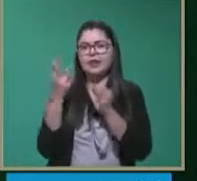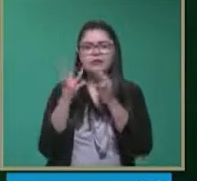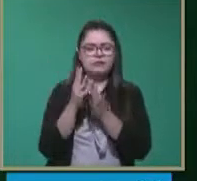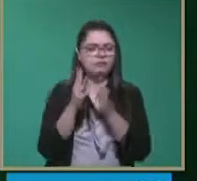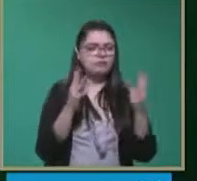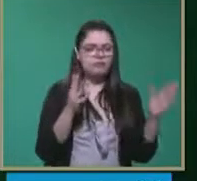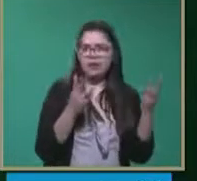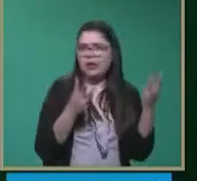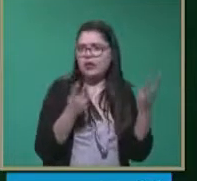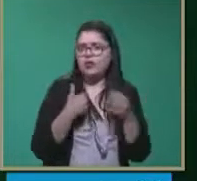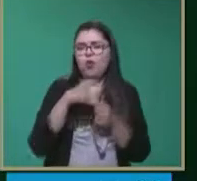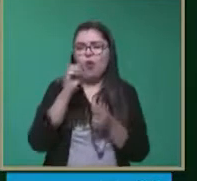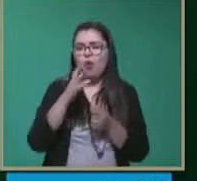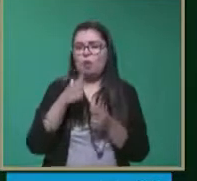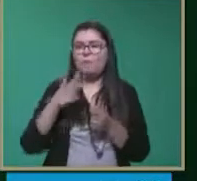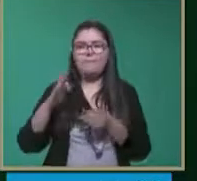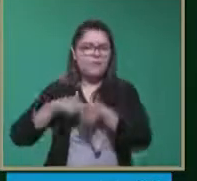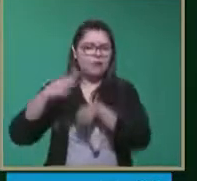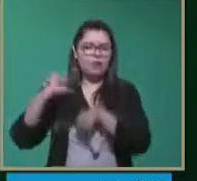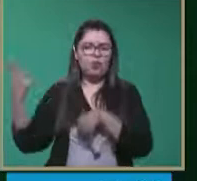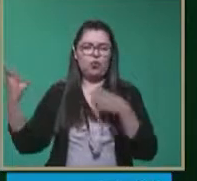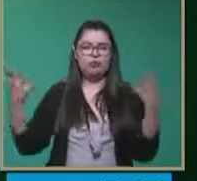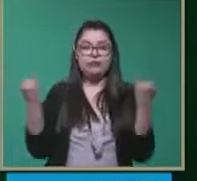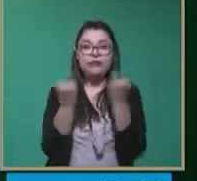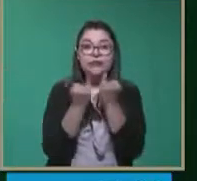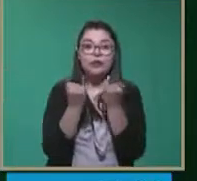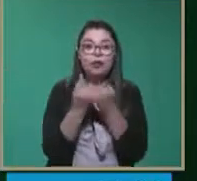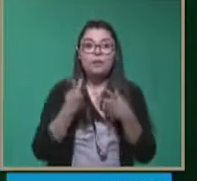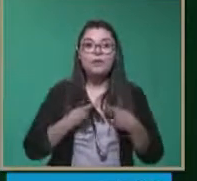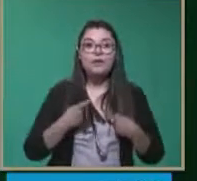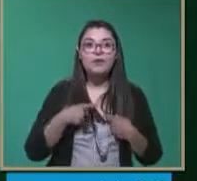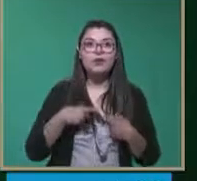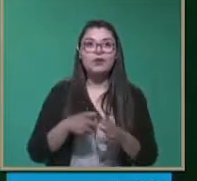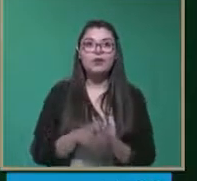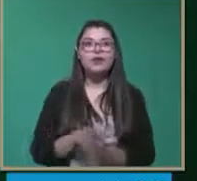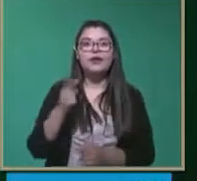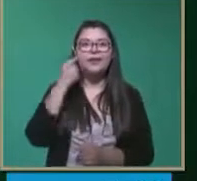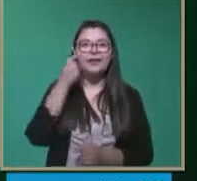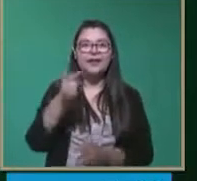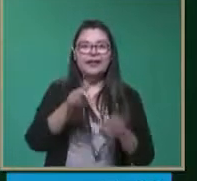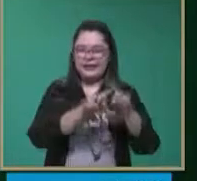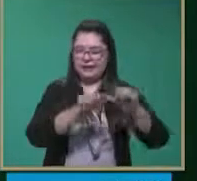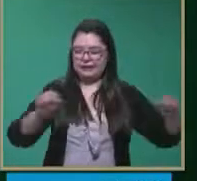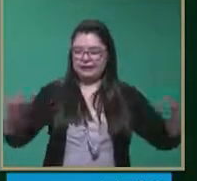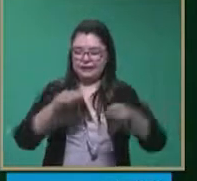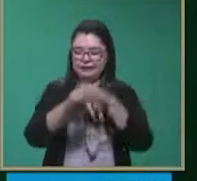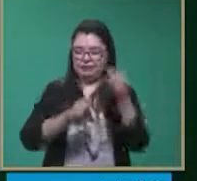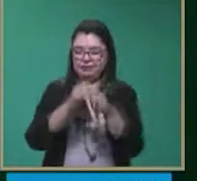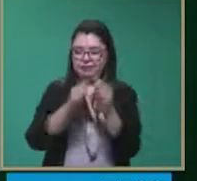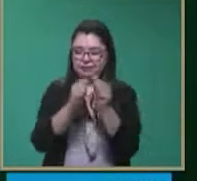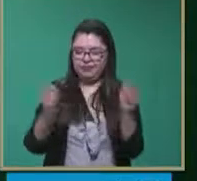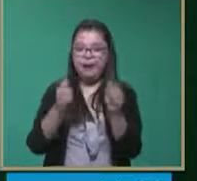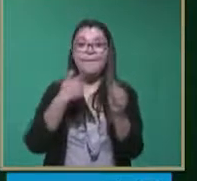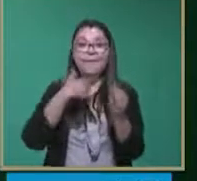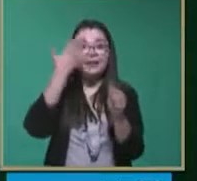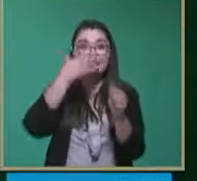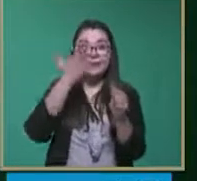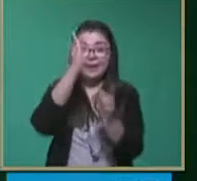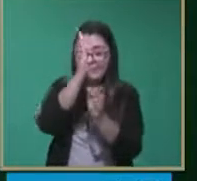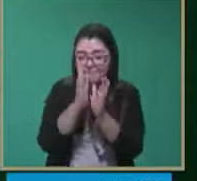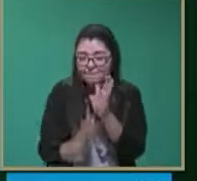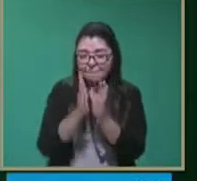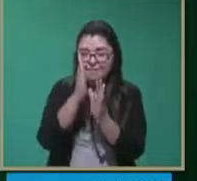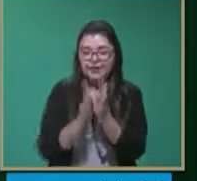lados y se coloca el pañuelo justo sobre la línea divisoria del campo. ¡Ay! ¿Ya